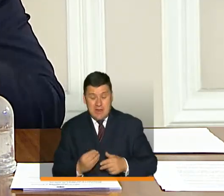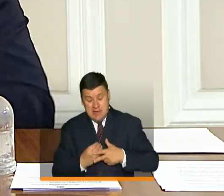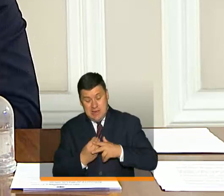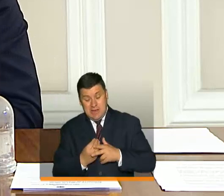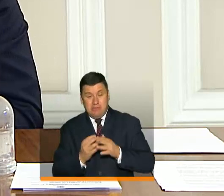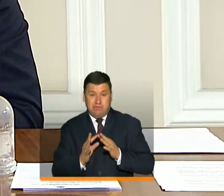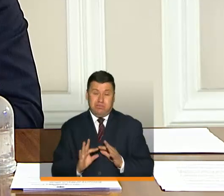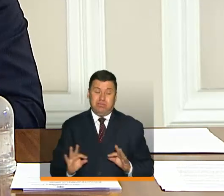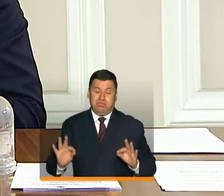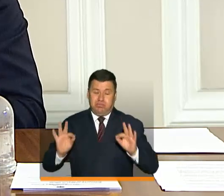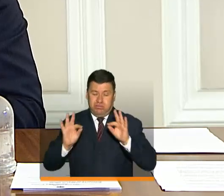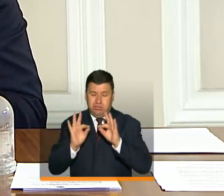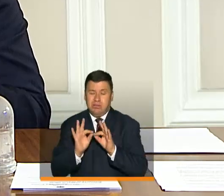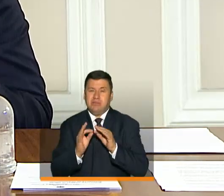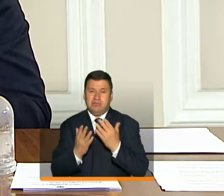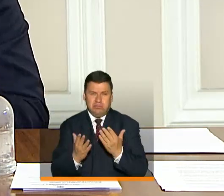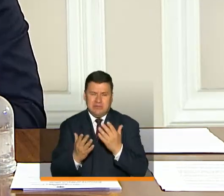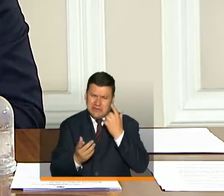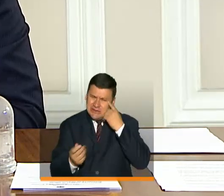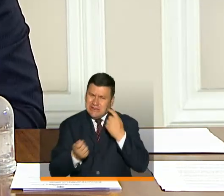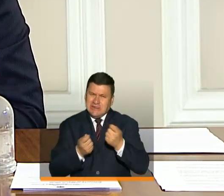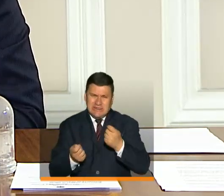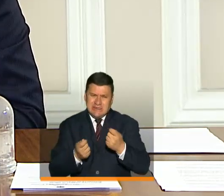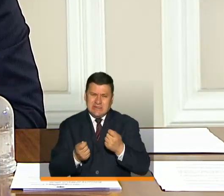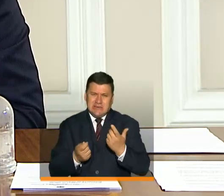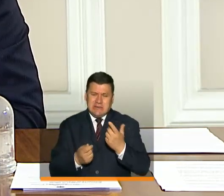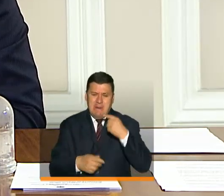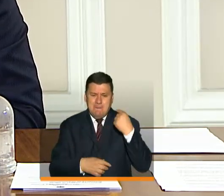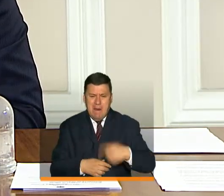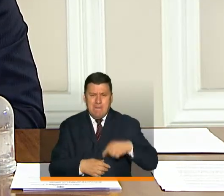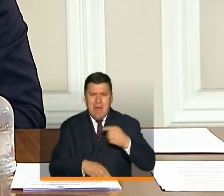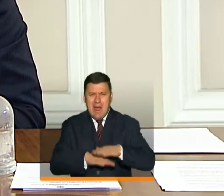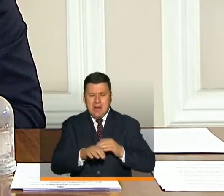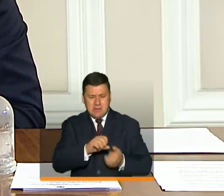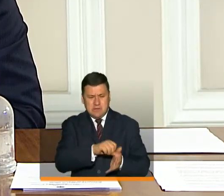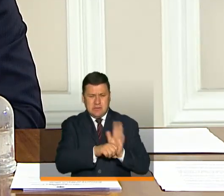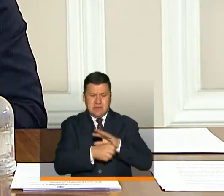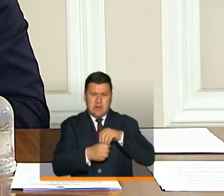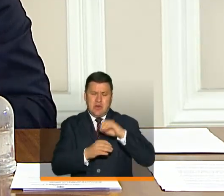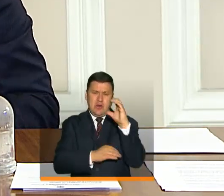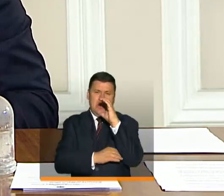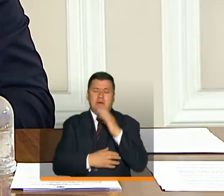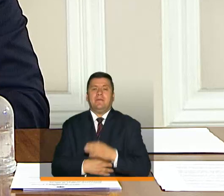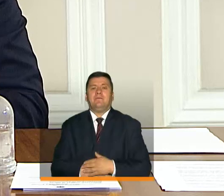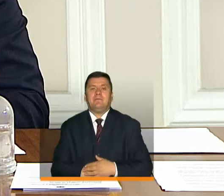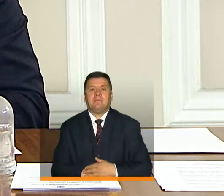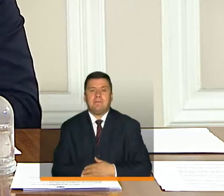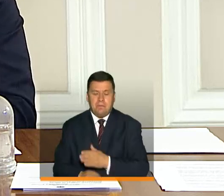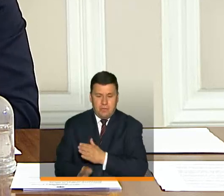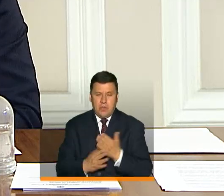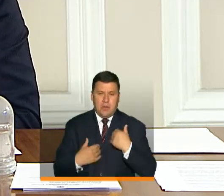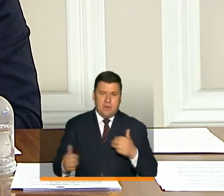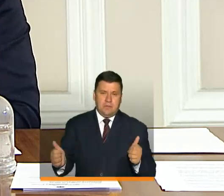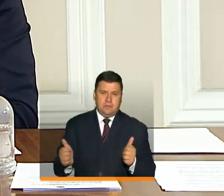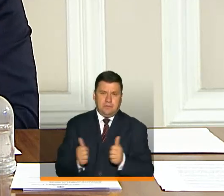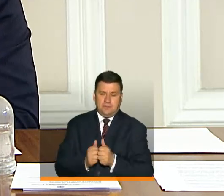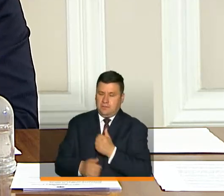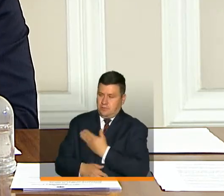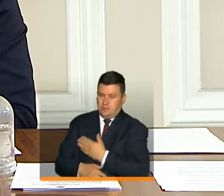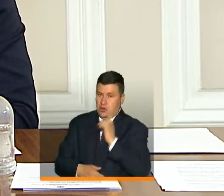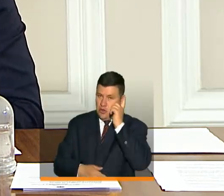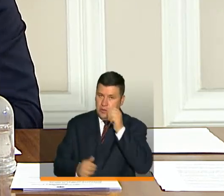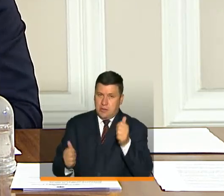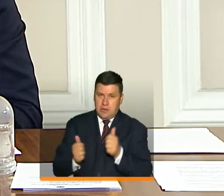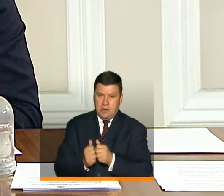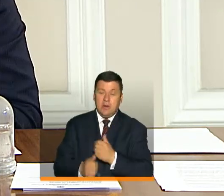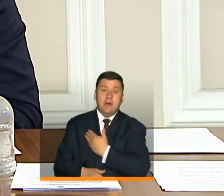herramienta fundamental para enfrentar muchos de los estragos que ha traído esta pandemia en nuestro país. Y hoy me acompaña mi compañera de